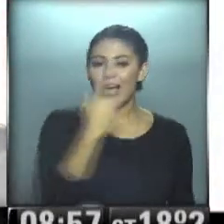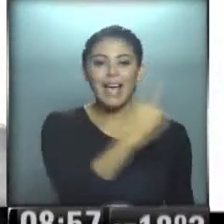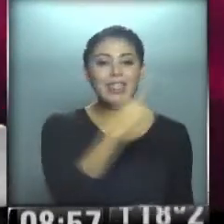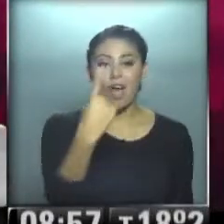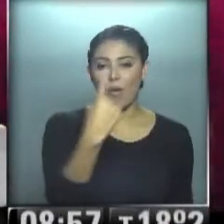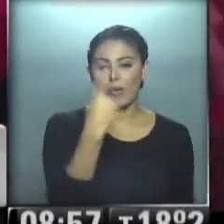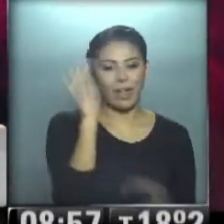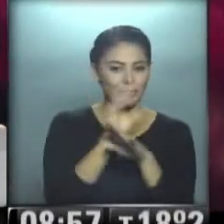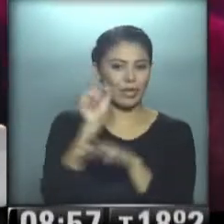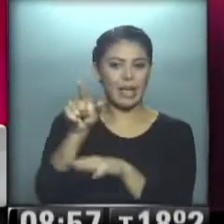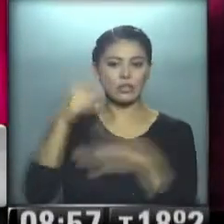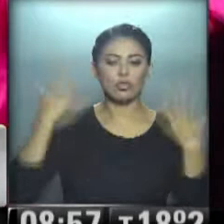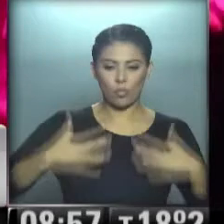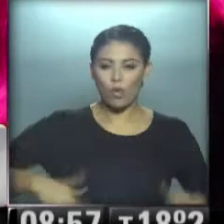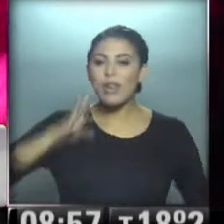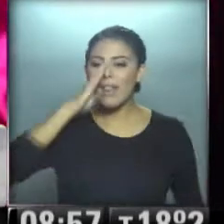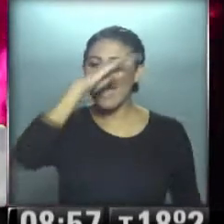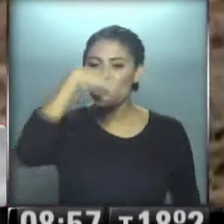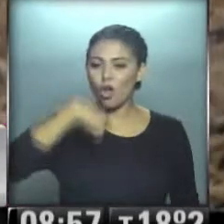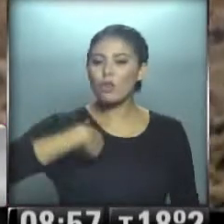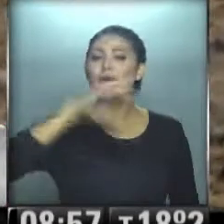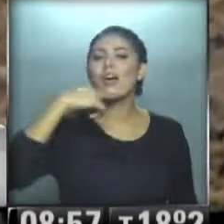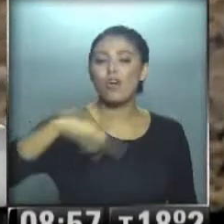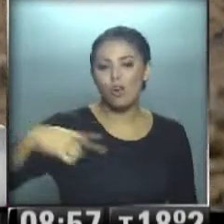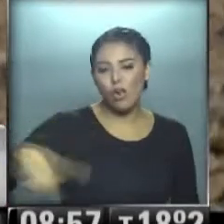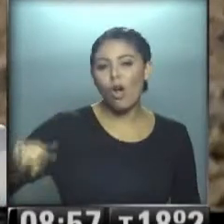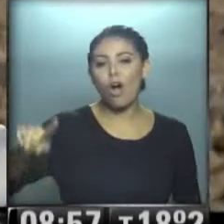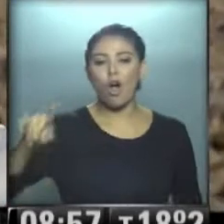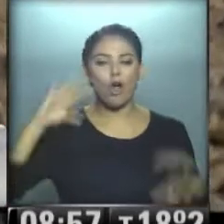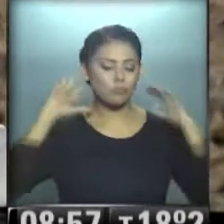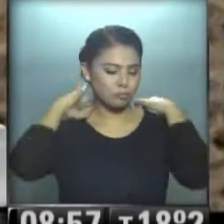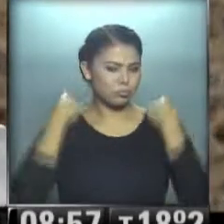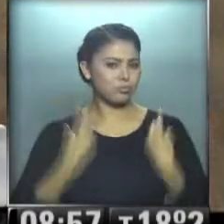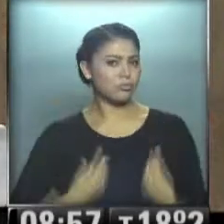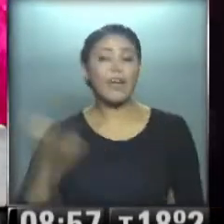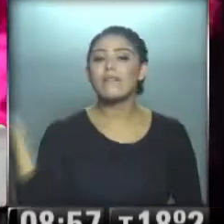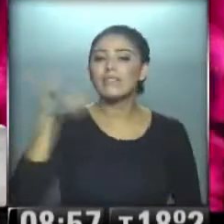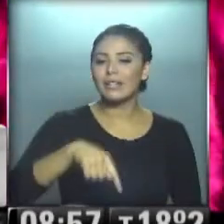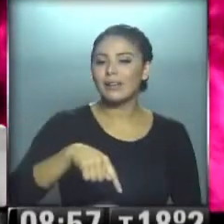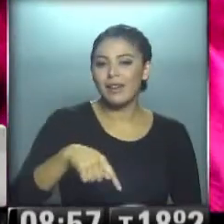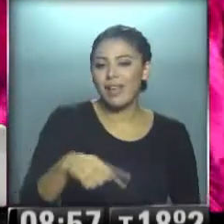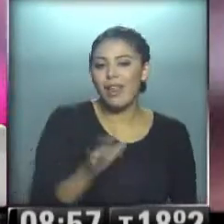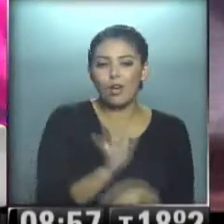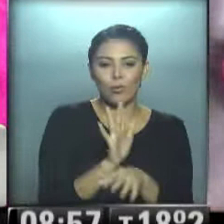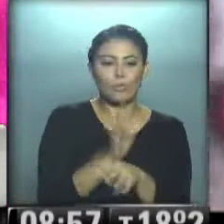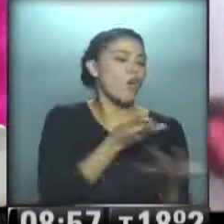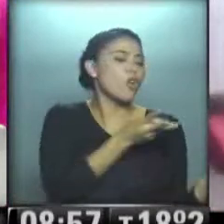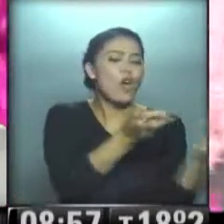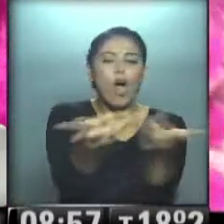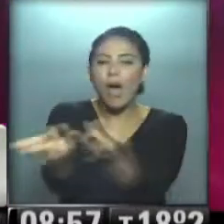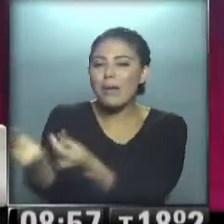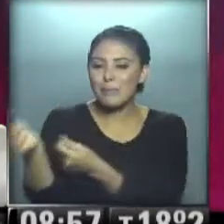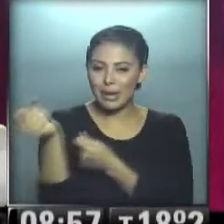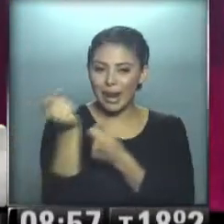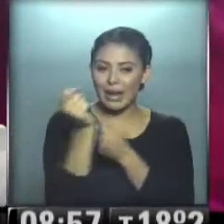en su personaje, ya toda de negro, yo con más colores y boas, y venimos como haciendo las compras para llegar a